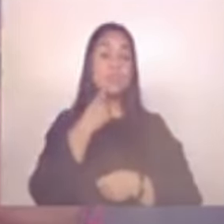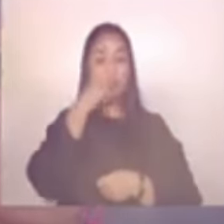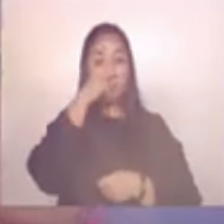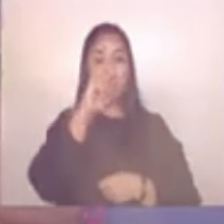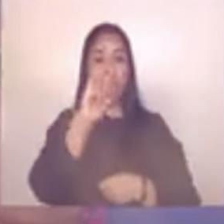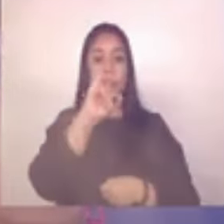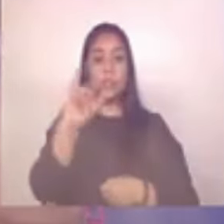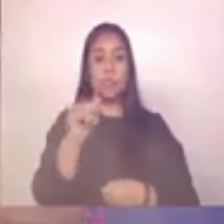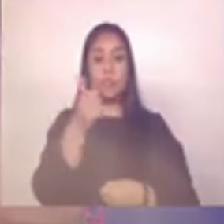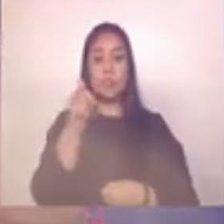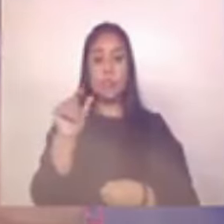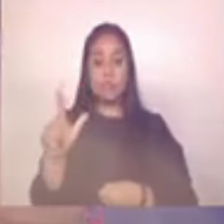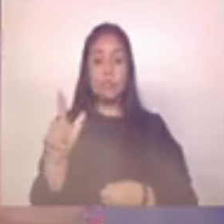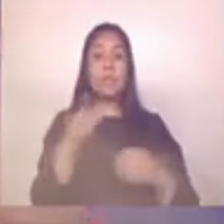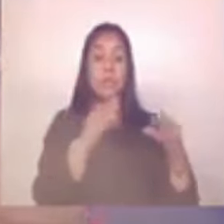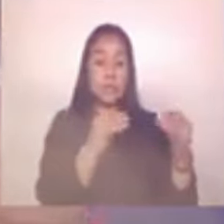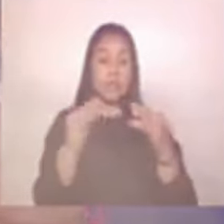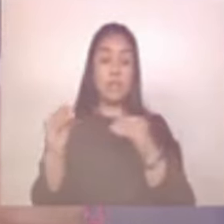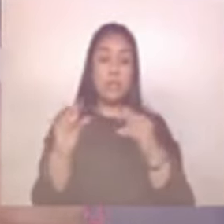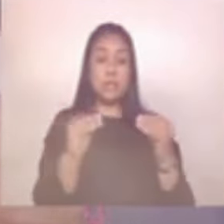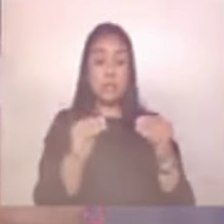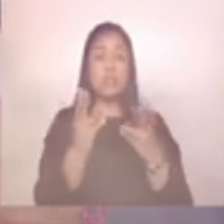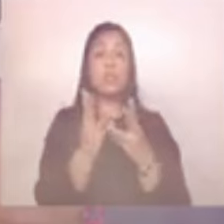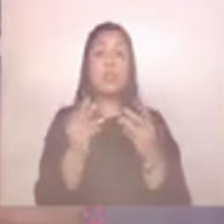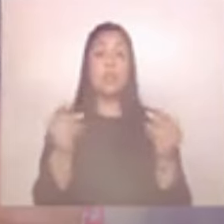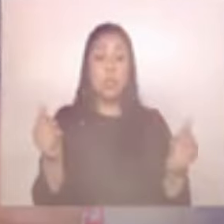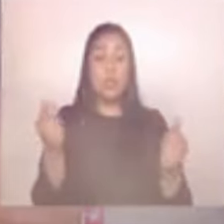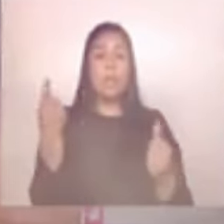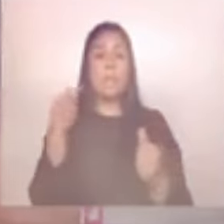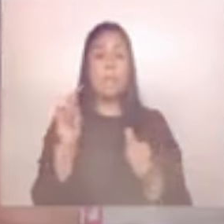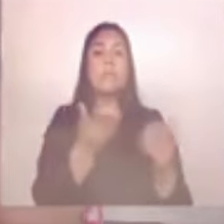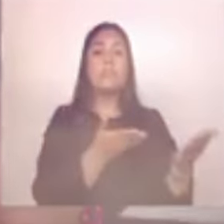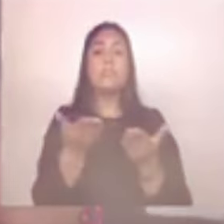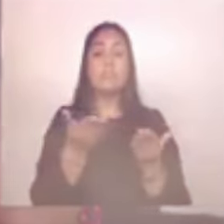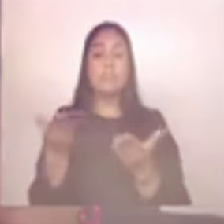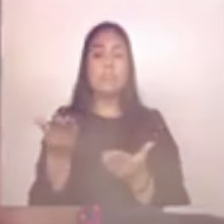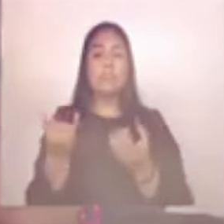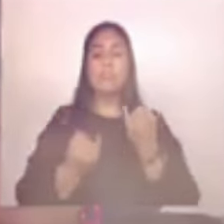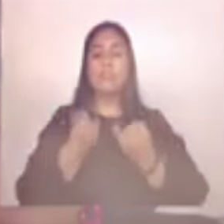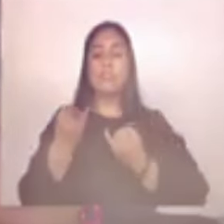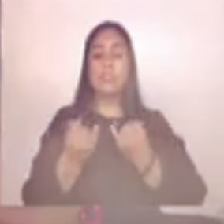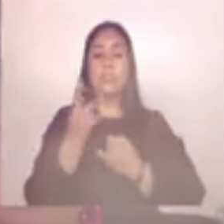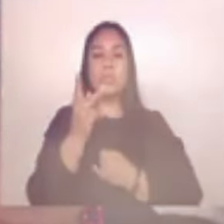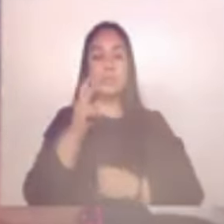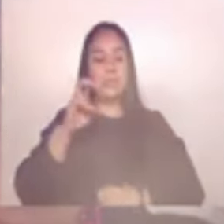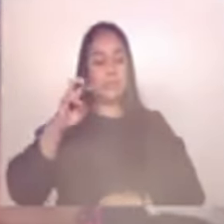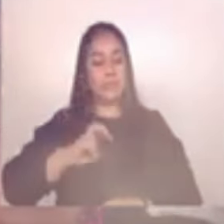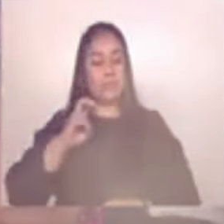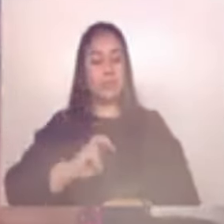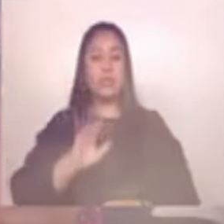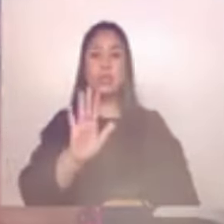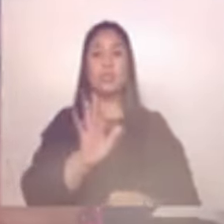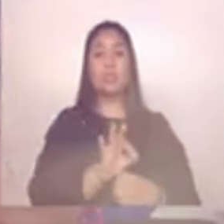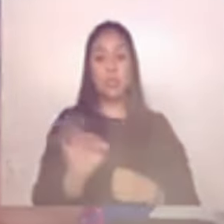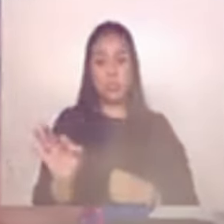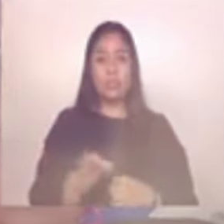la discusión de las soluciones para atender las aspiraciones y las necesidades de su pueblo.